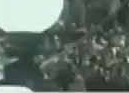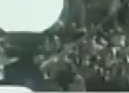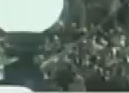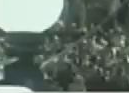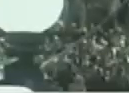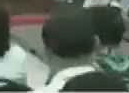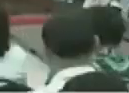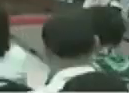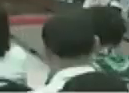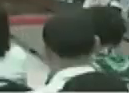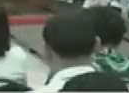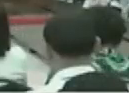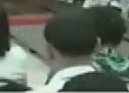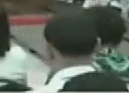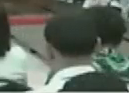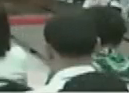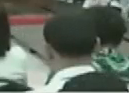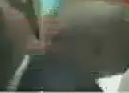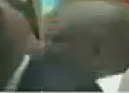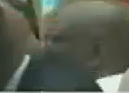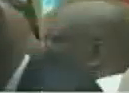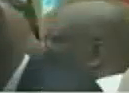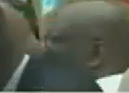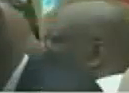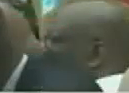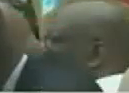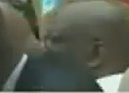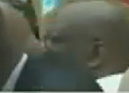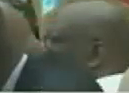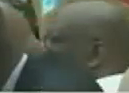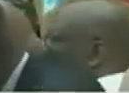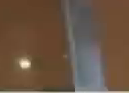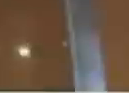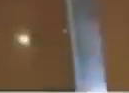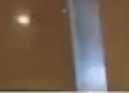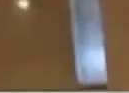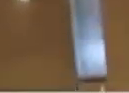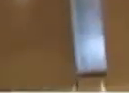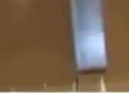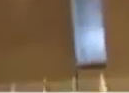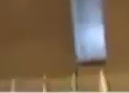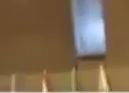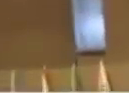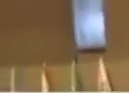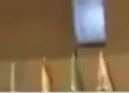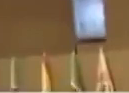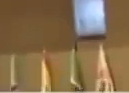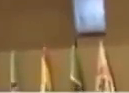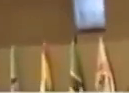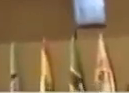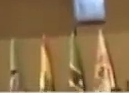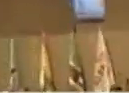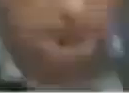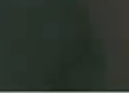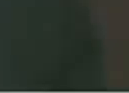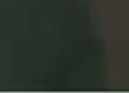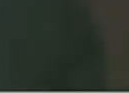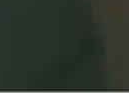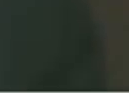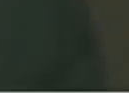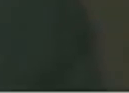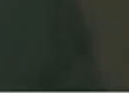principios que le dieron vida al ALBA TCP y su destino común es avanzar en la construcción de un mundo multicéntrico y